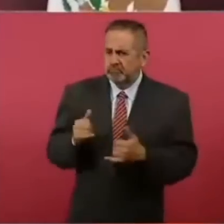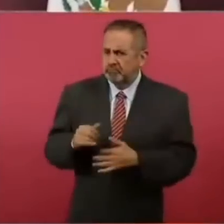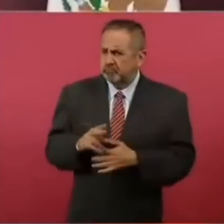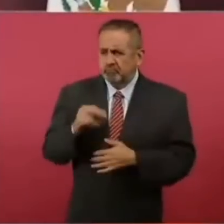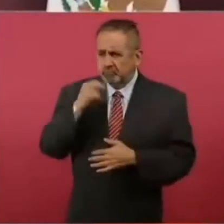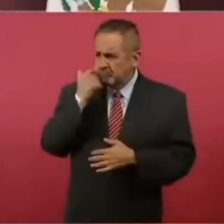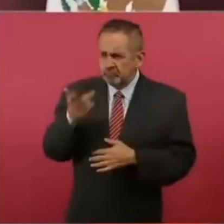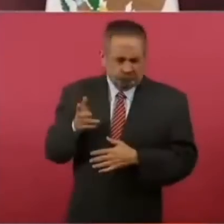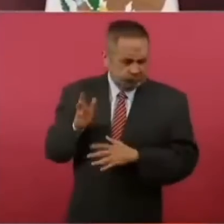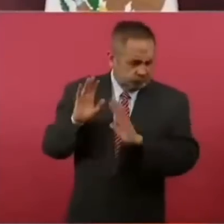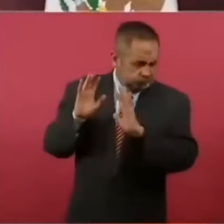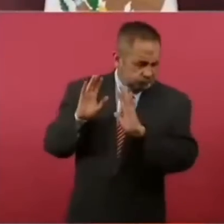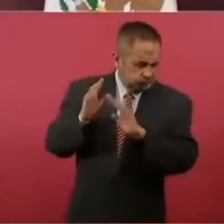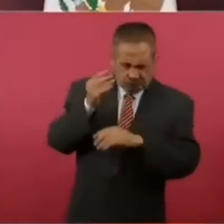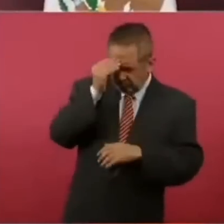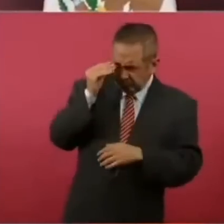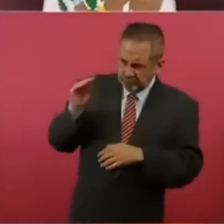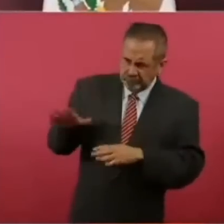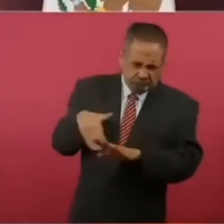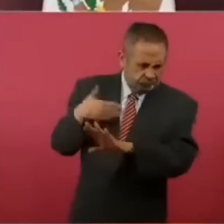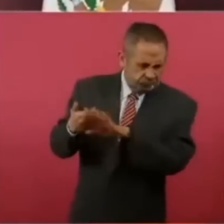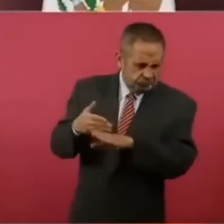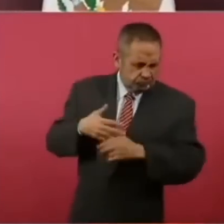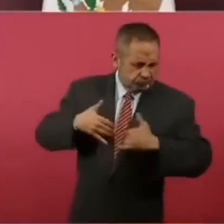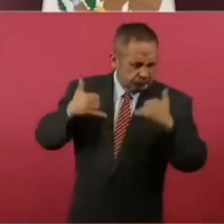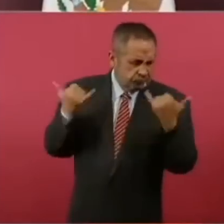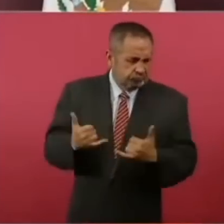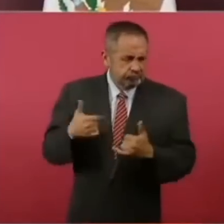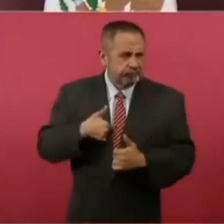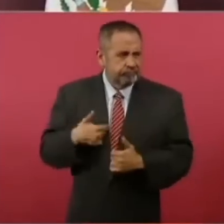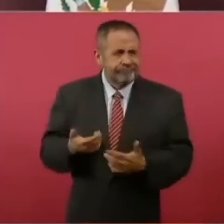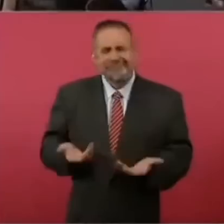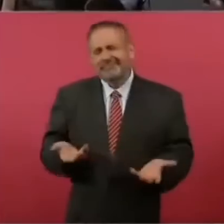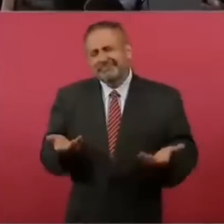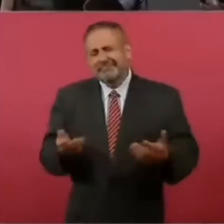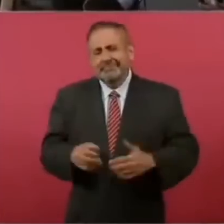que se friegue la realidad.